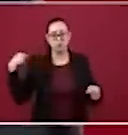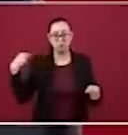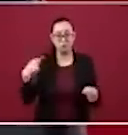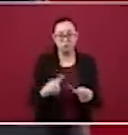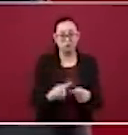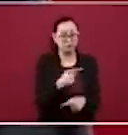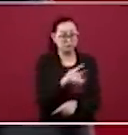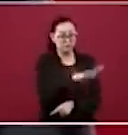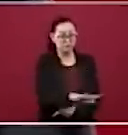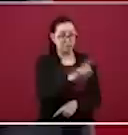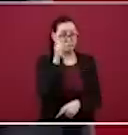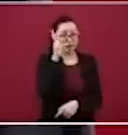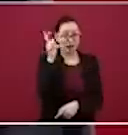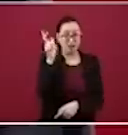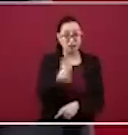Hidalgo,